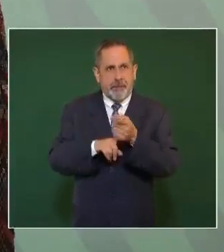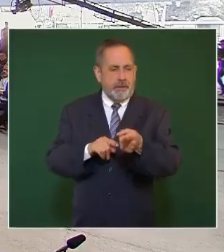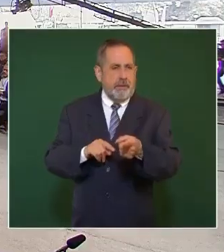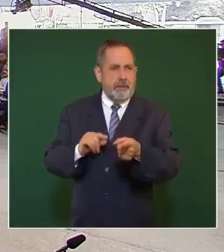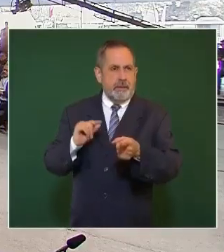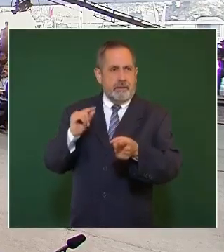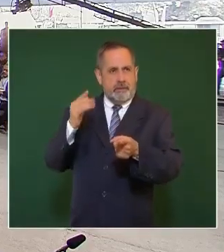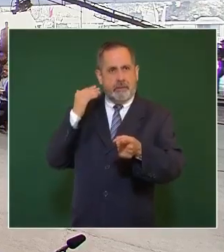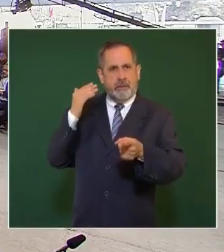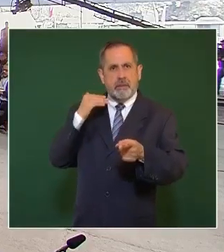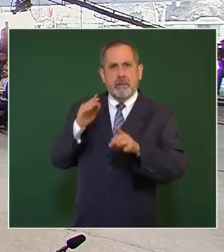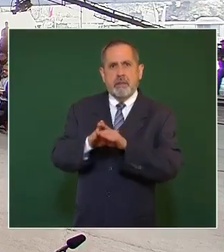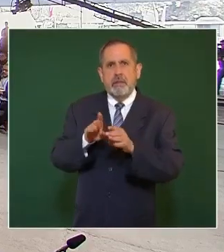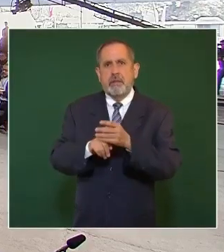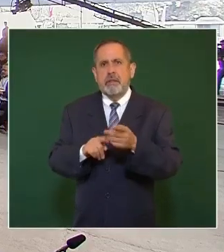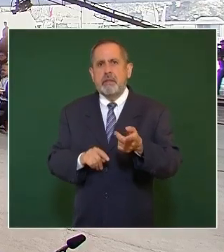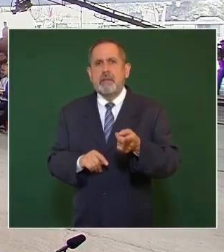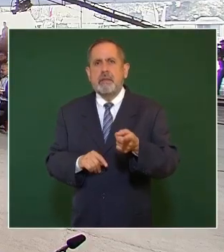hace poco